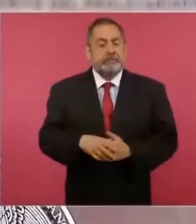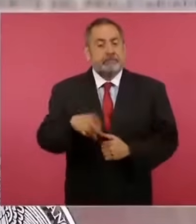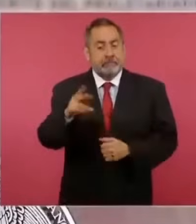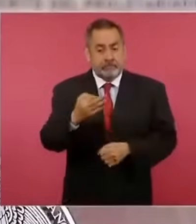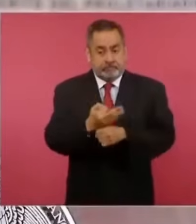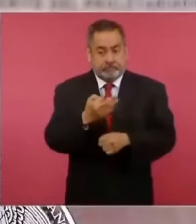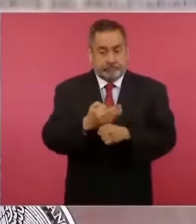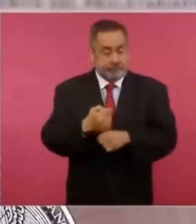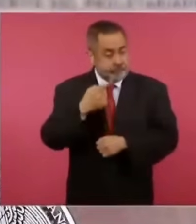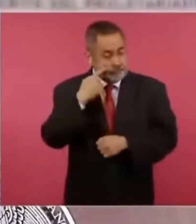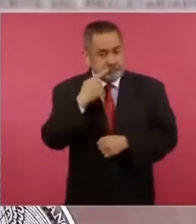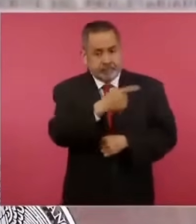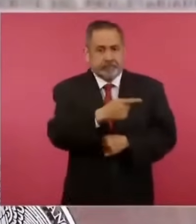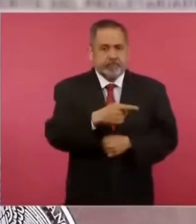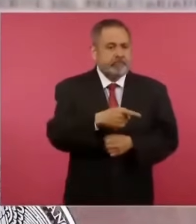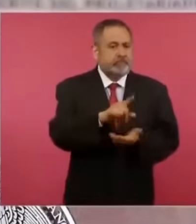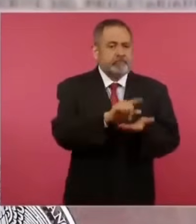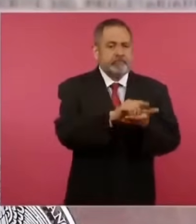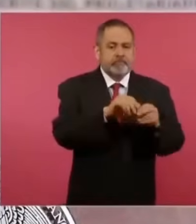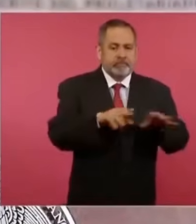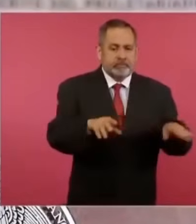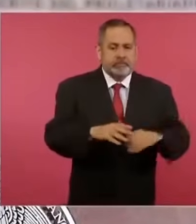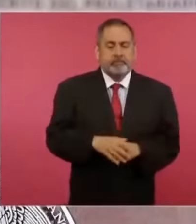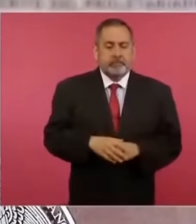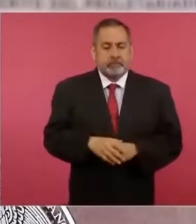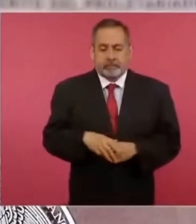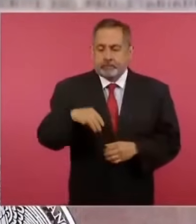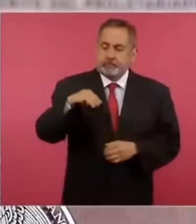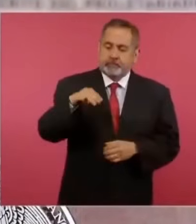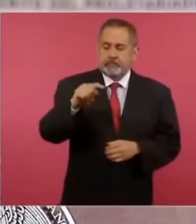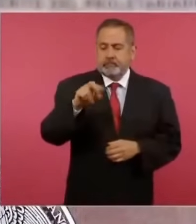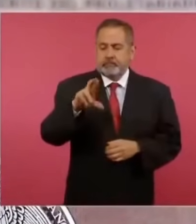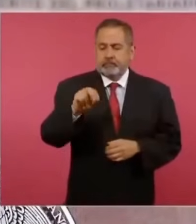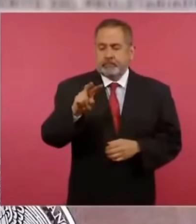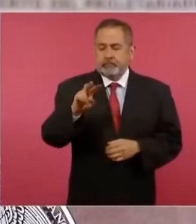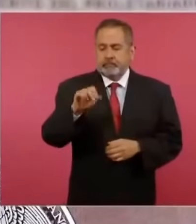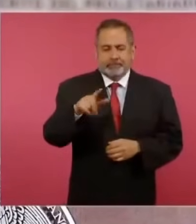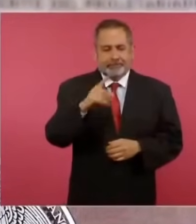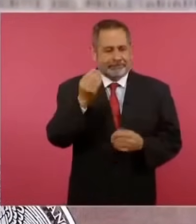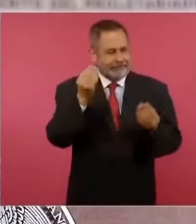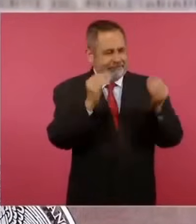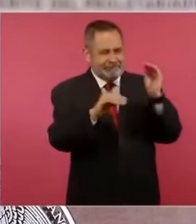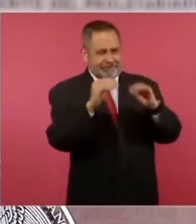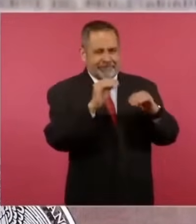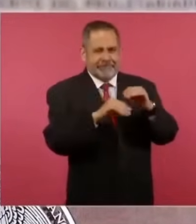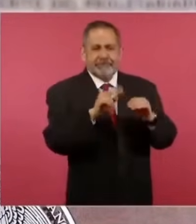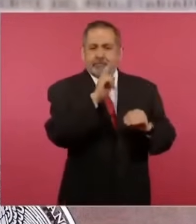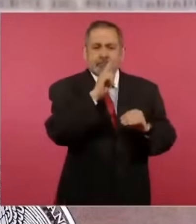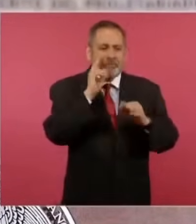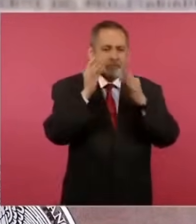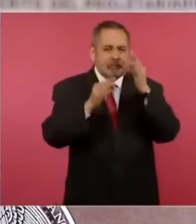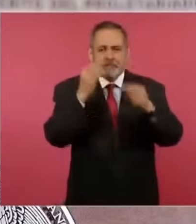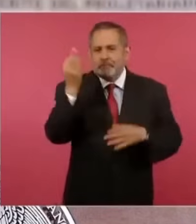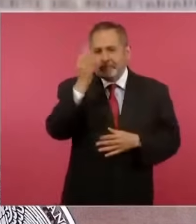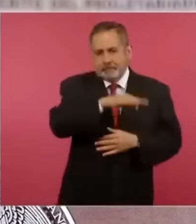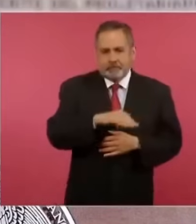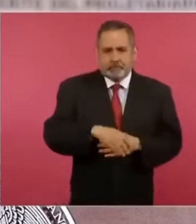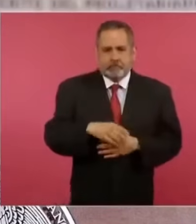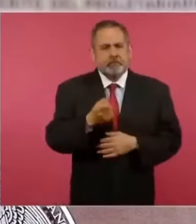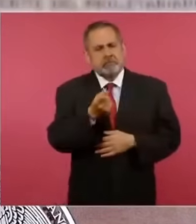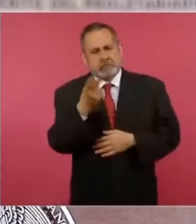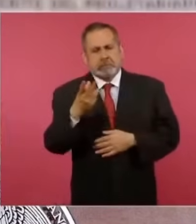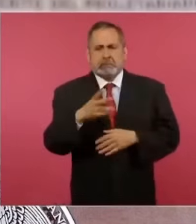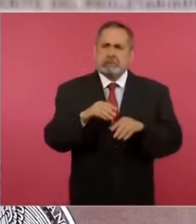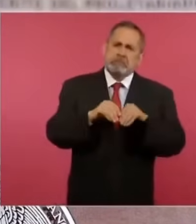están utilizando una cuenta de X. Vamos a ver, el sitio Metro Viral coloca todos los días noticias falsas sobre el metro. Algunas se